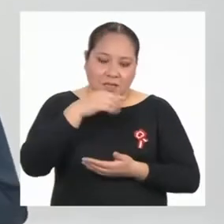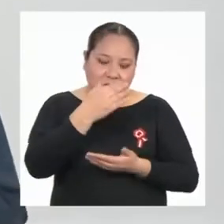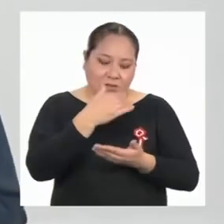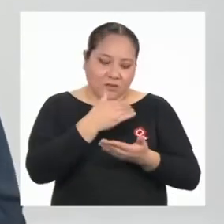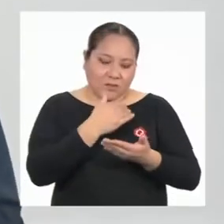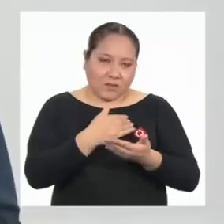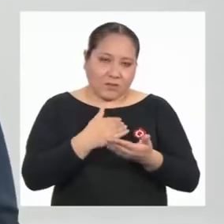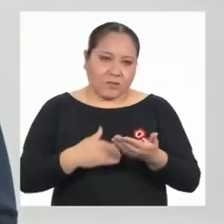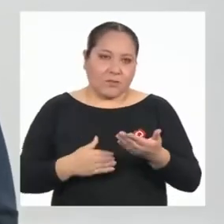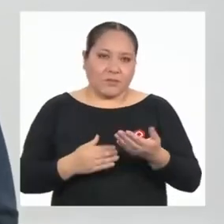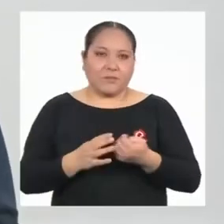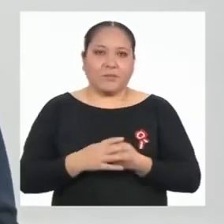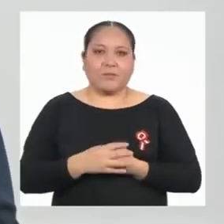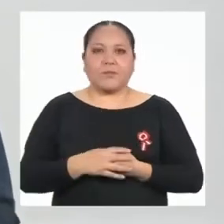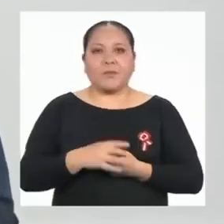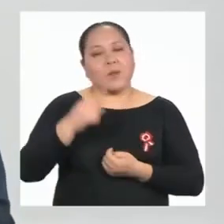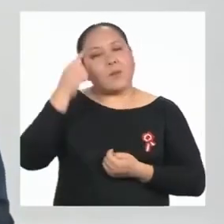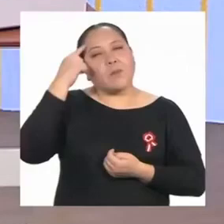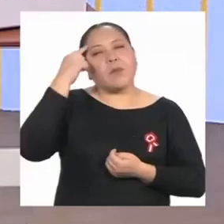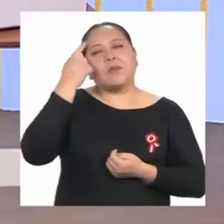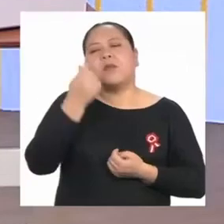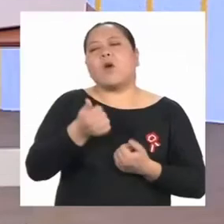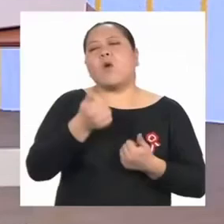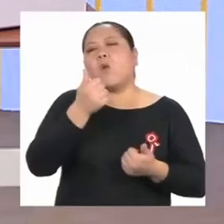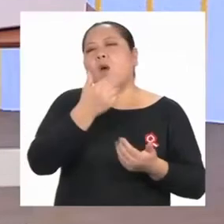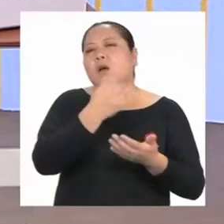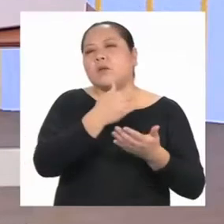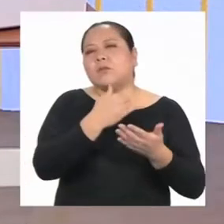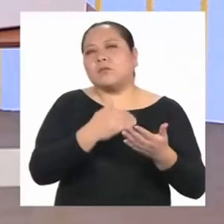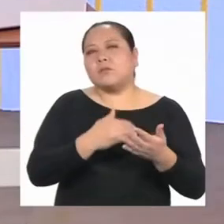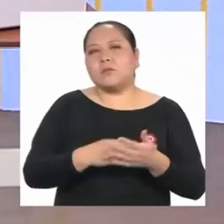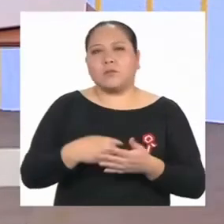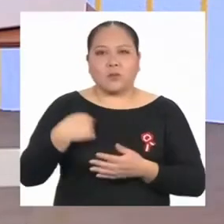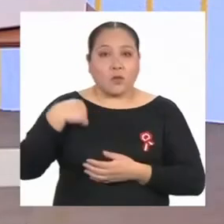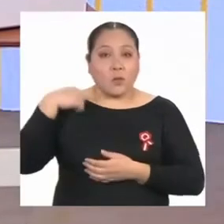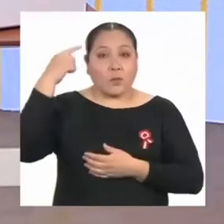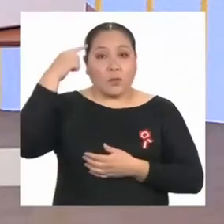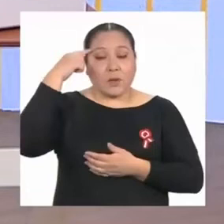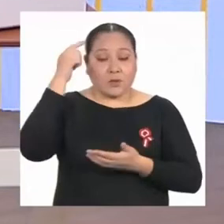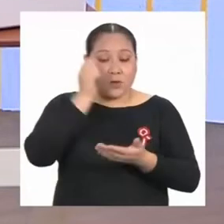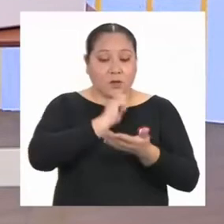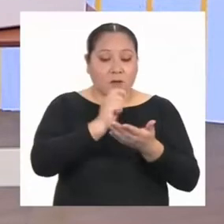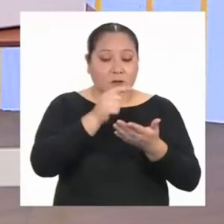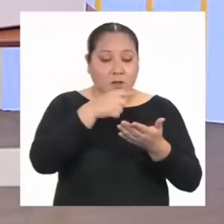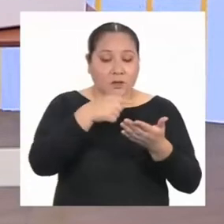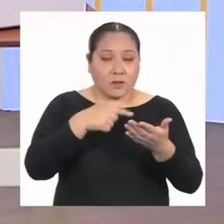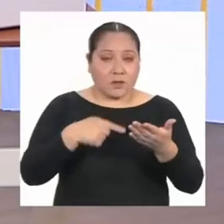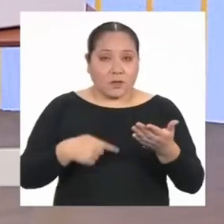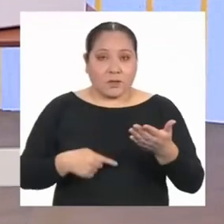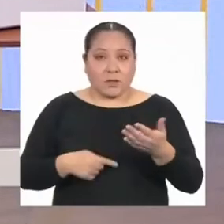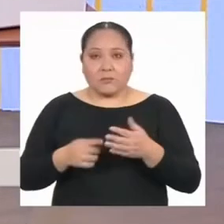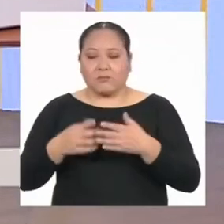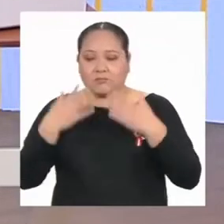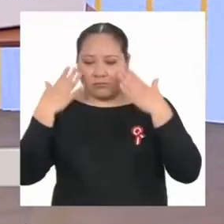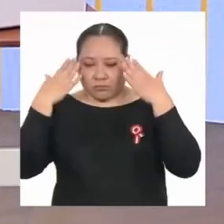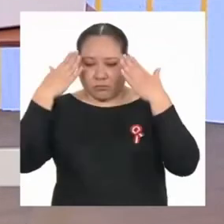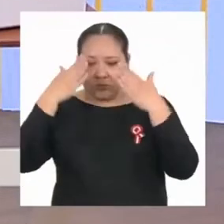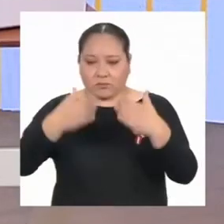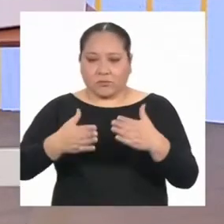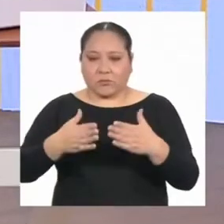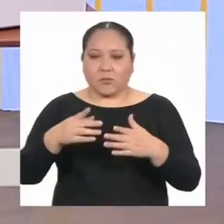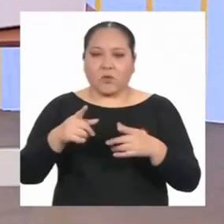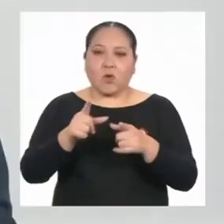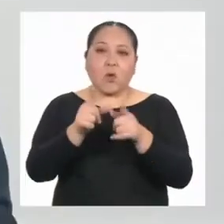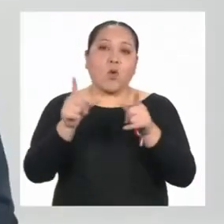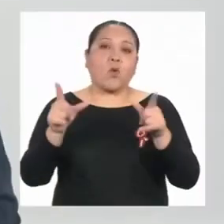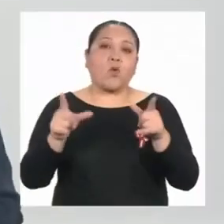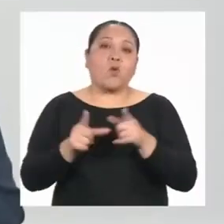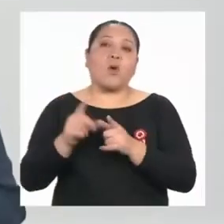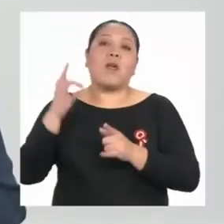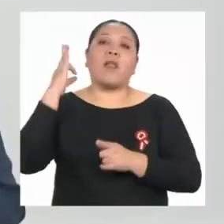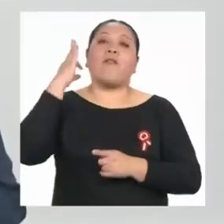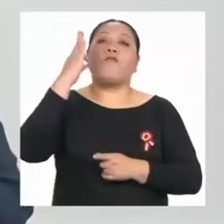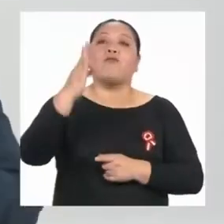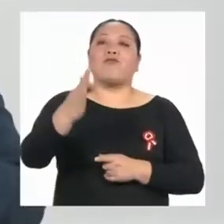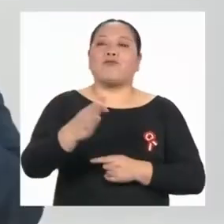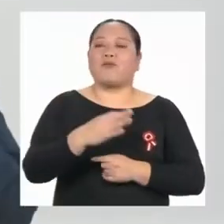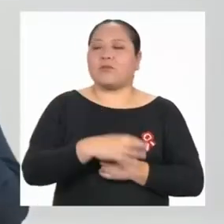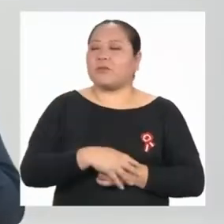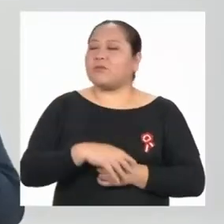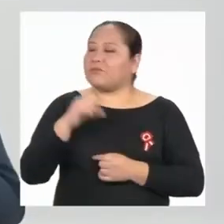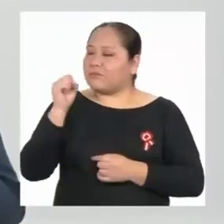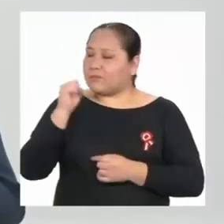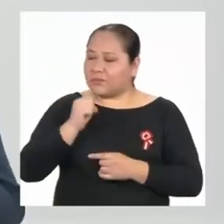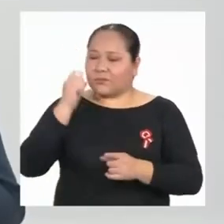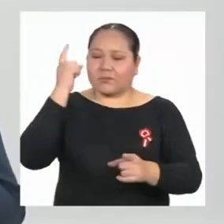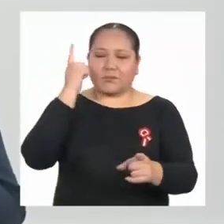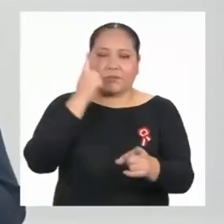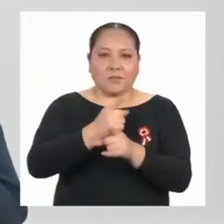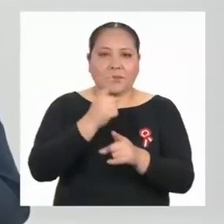texto. ¿Cuál creen que es? Creo que el texto puede girar en torno a una ciudad en un futuro. Bien,